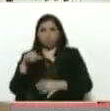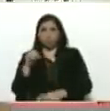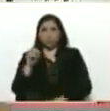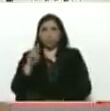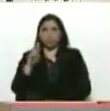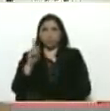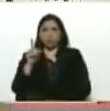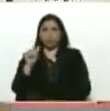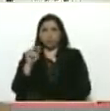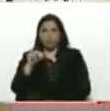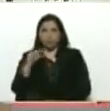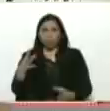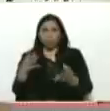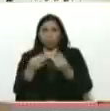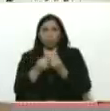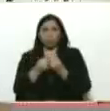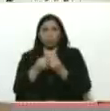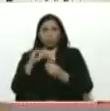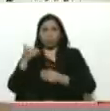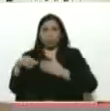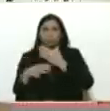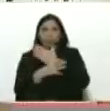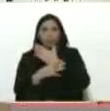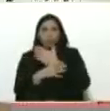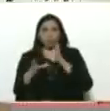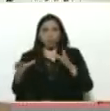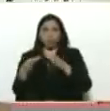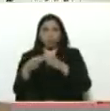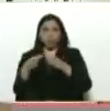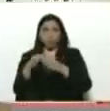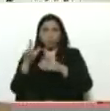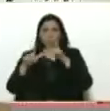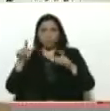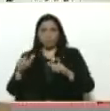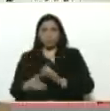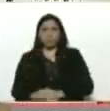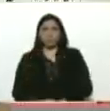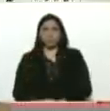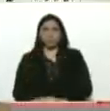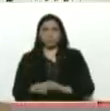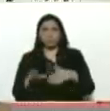con el señor Juanito Alimaña y un grupo de personas.